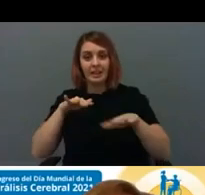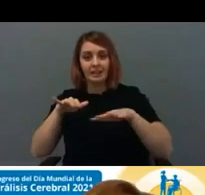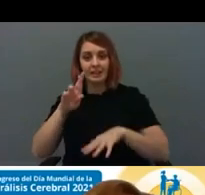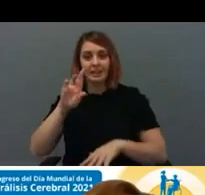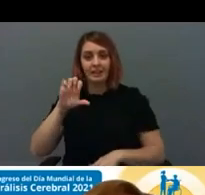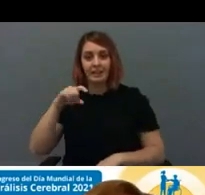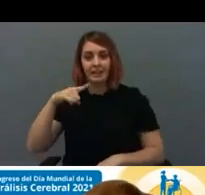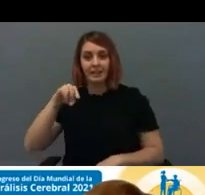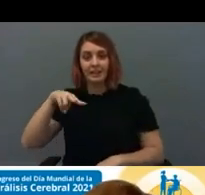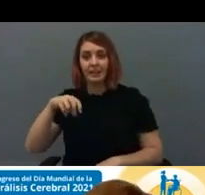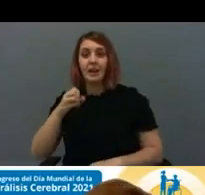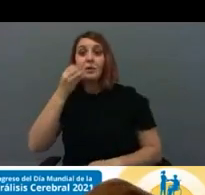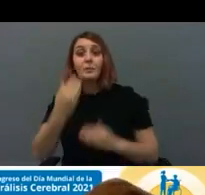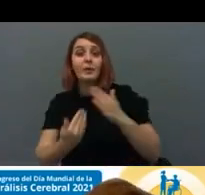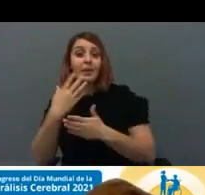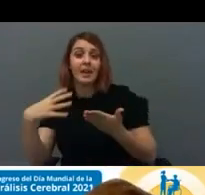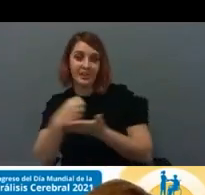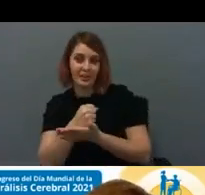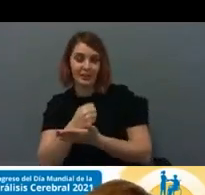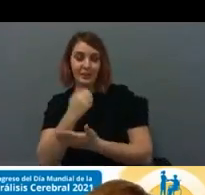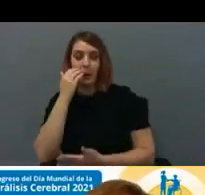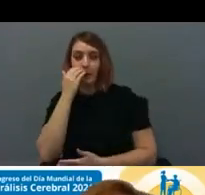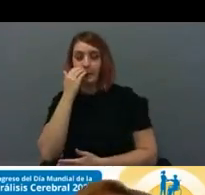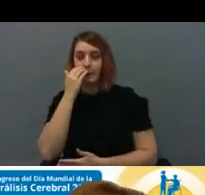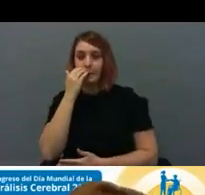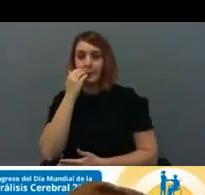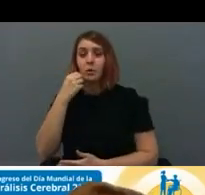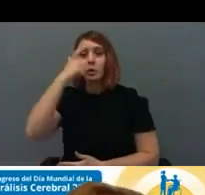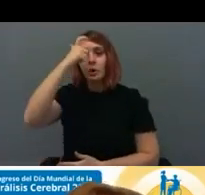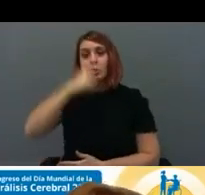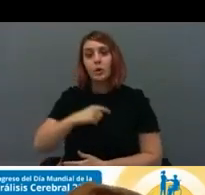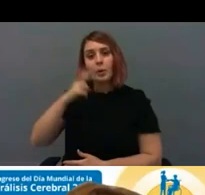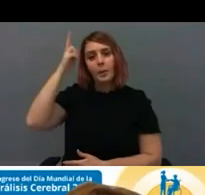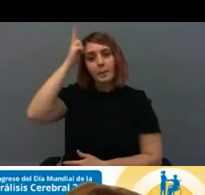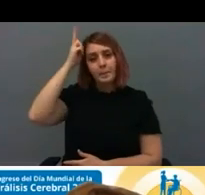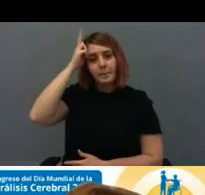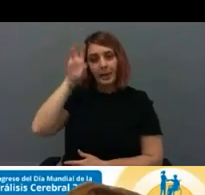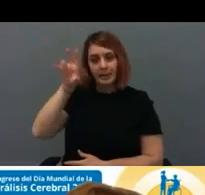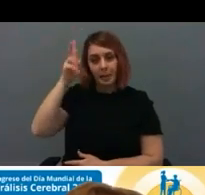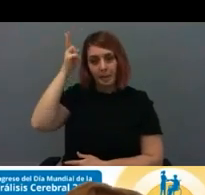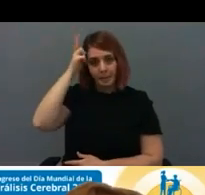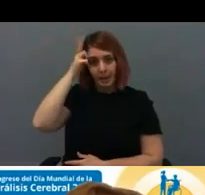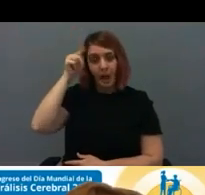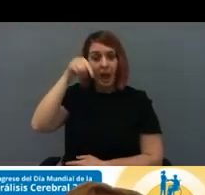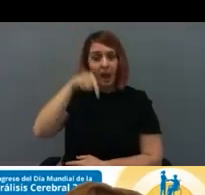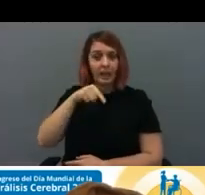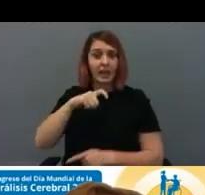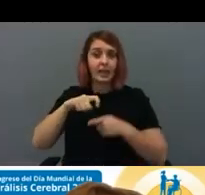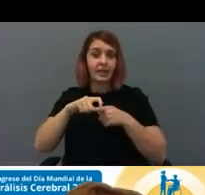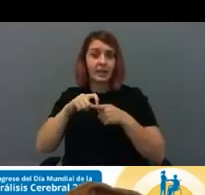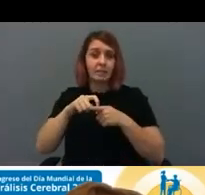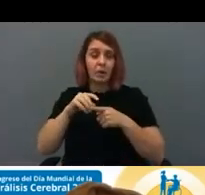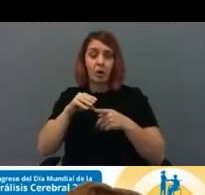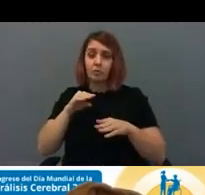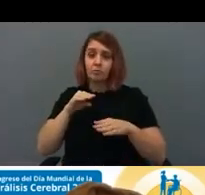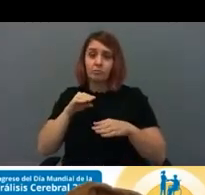Ok, buen día con todos. Adelante. Bueno, adelante. Yo soy de Perú y aquí no hay ese tipo de